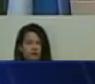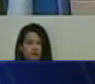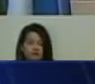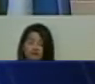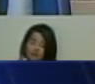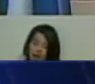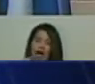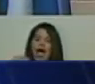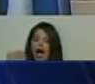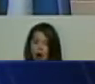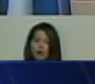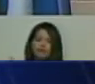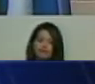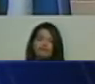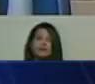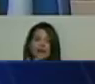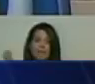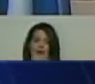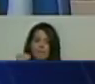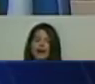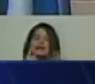de 67 gerentes.